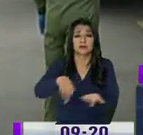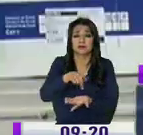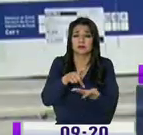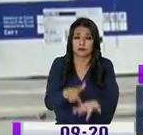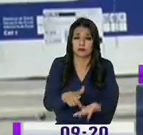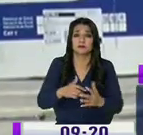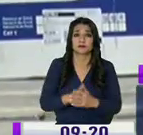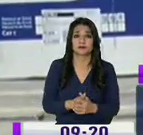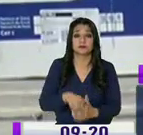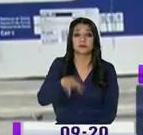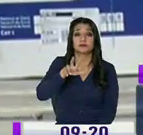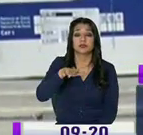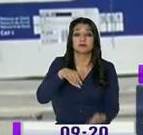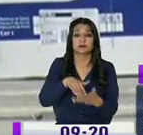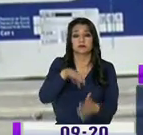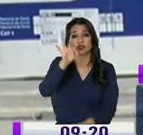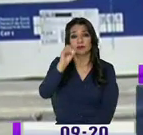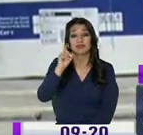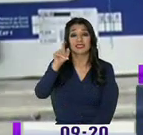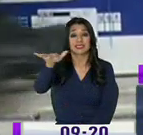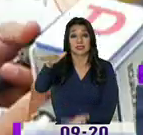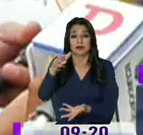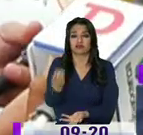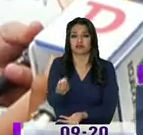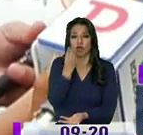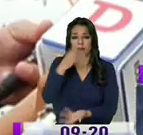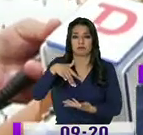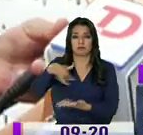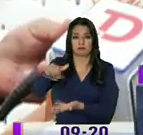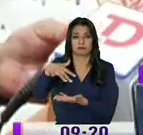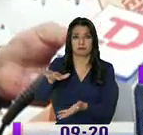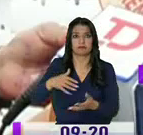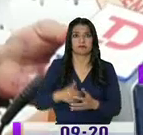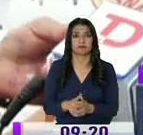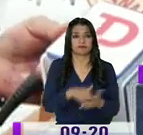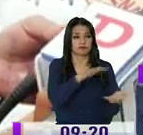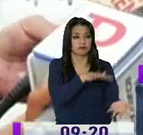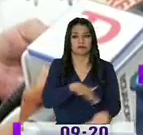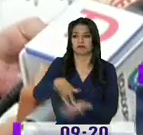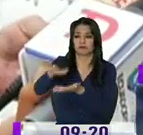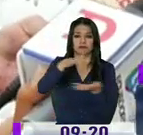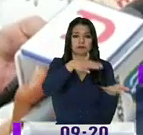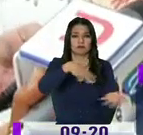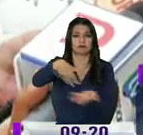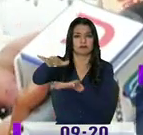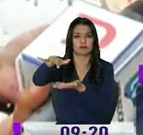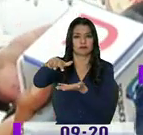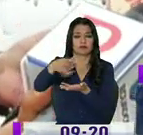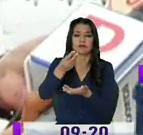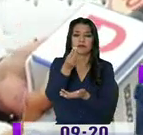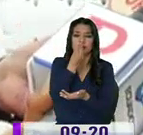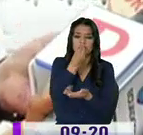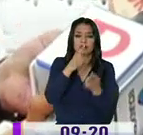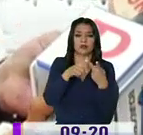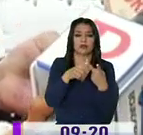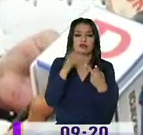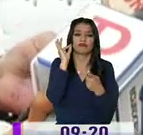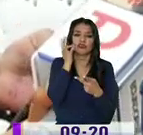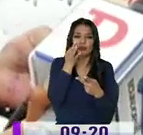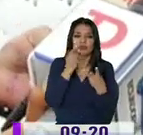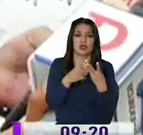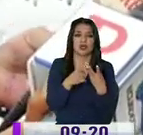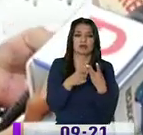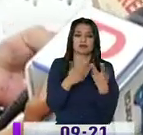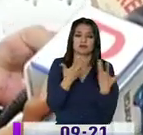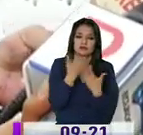Son 3.900 kilos en víveres. Estamos procediendo a enviar carga de lo que es verduras, frutas, a la ciudad de